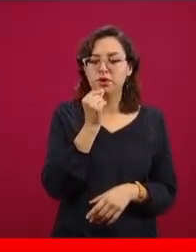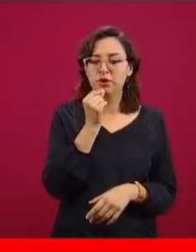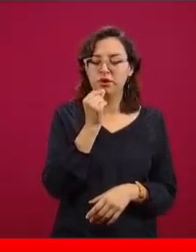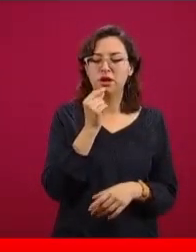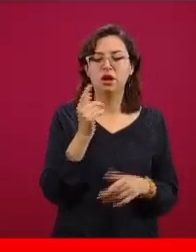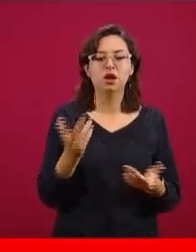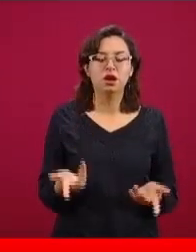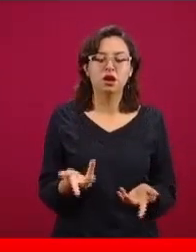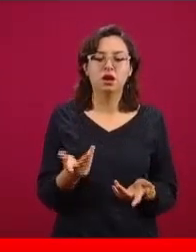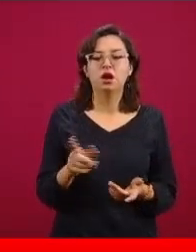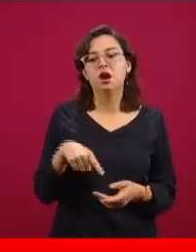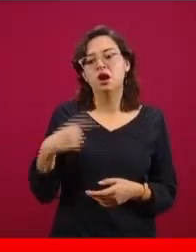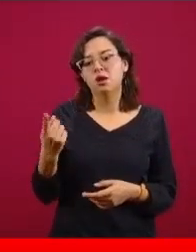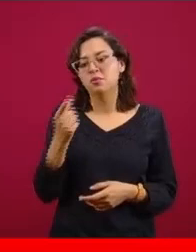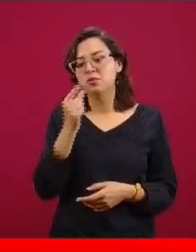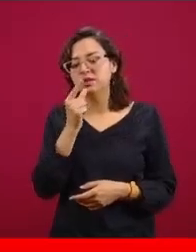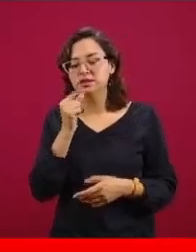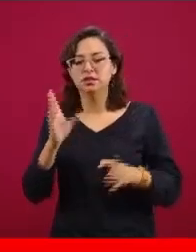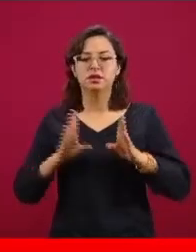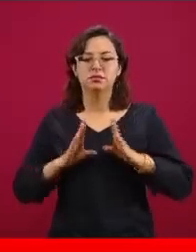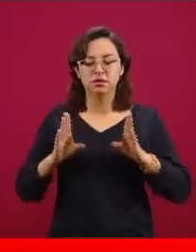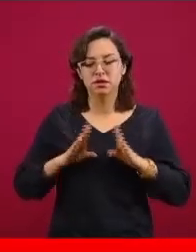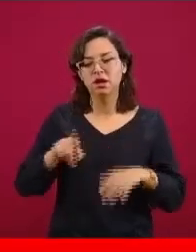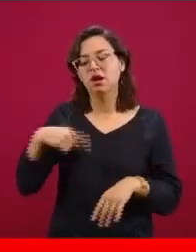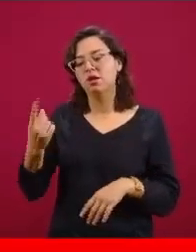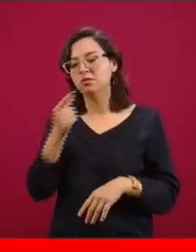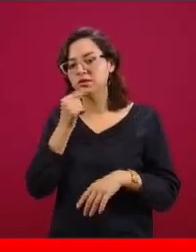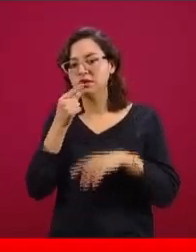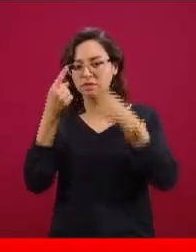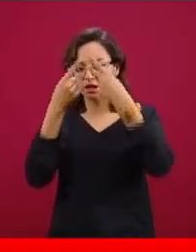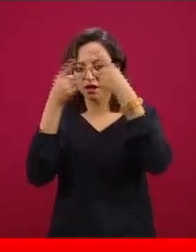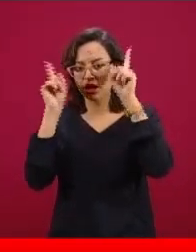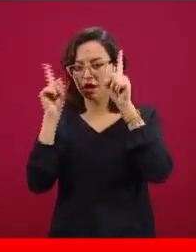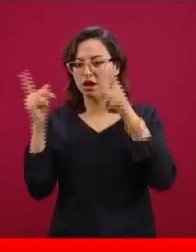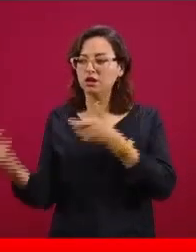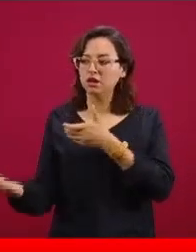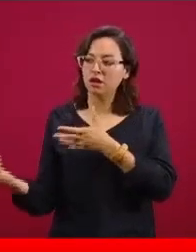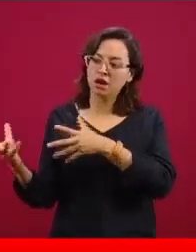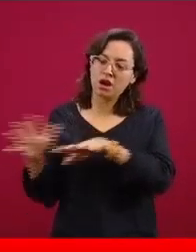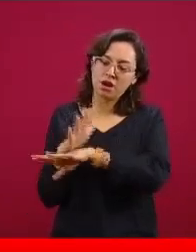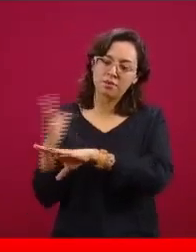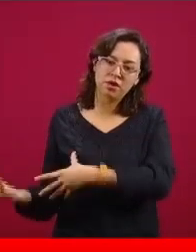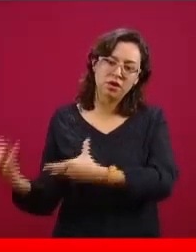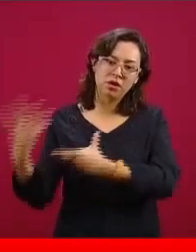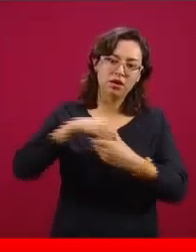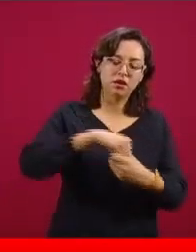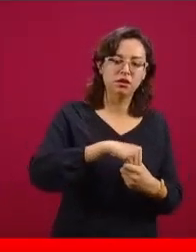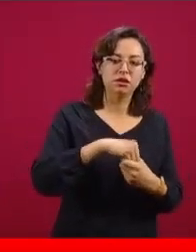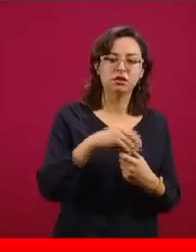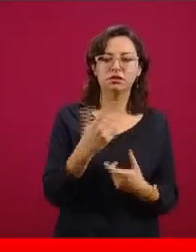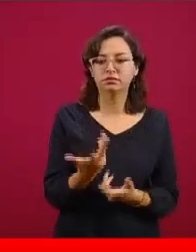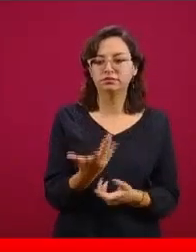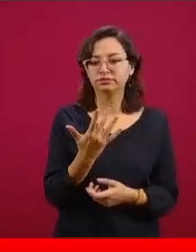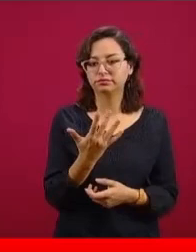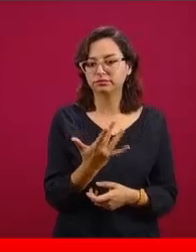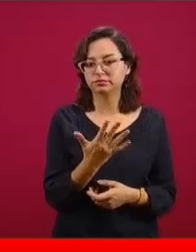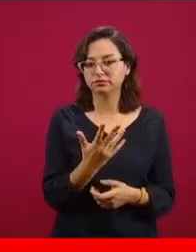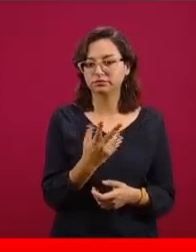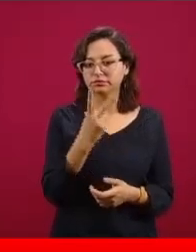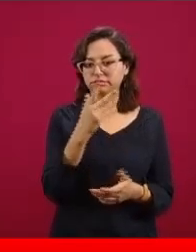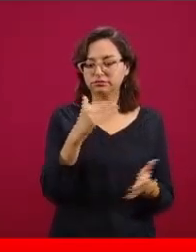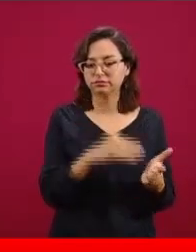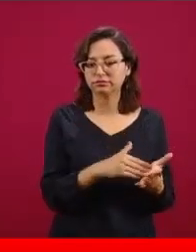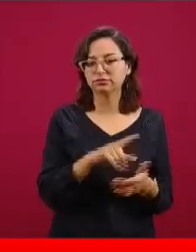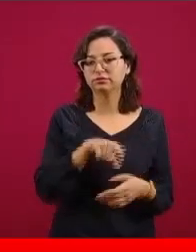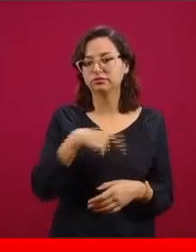elementos que vienen de policía militar y policía naval poco más de 52.000 lo que viene de policía federal poco más de